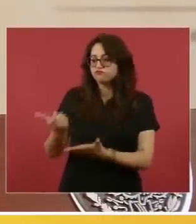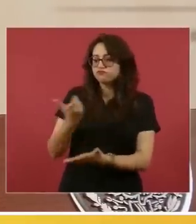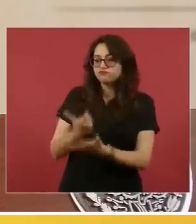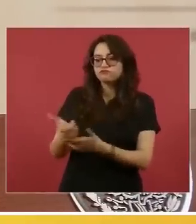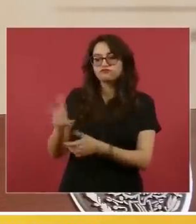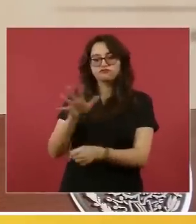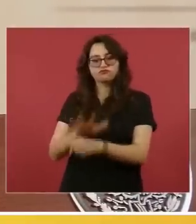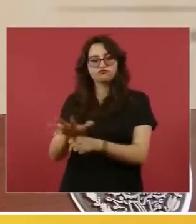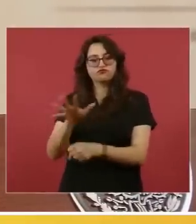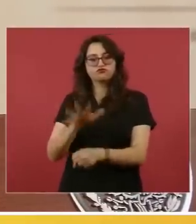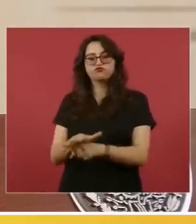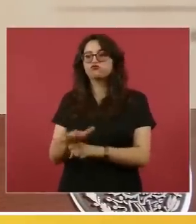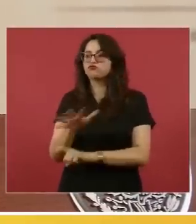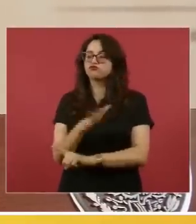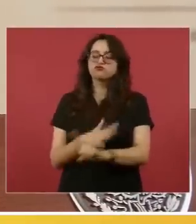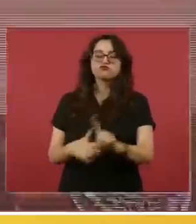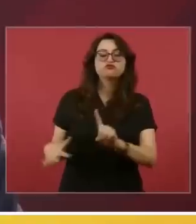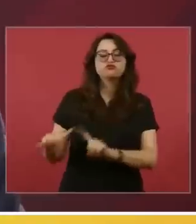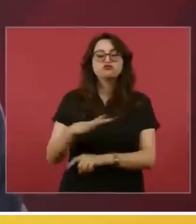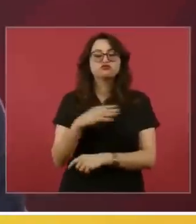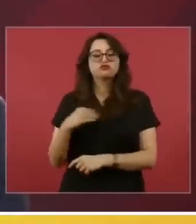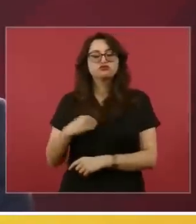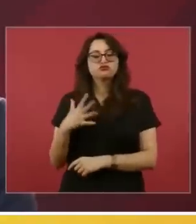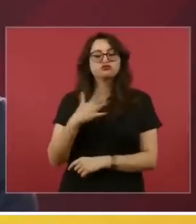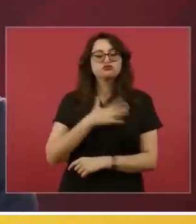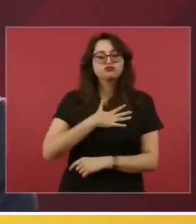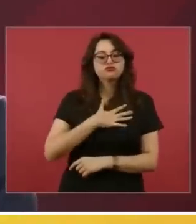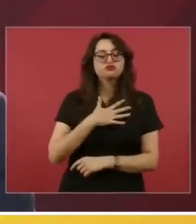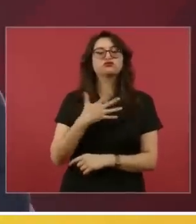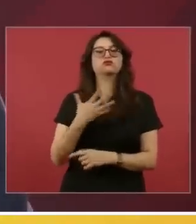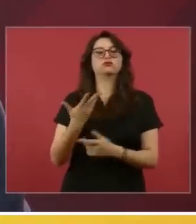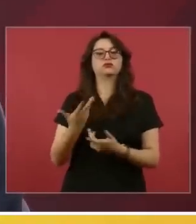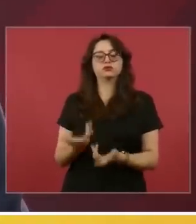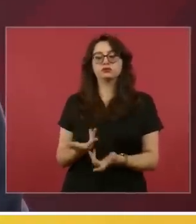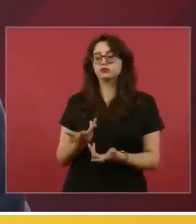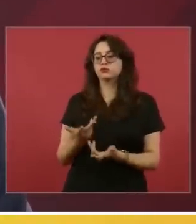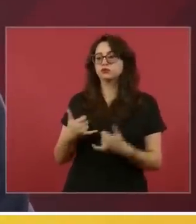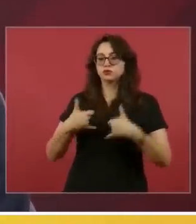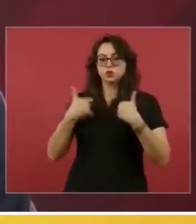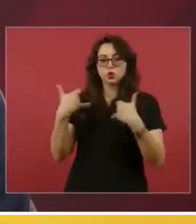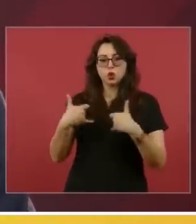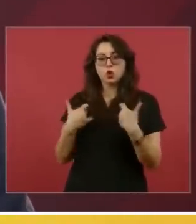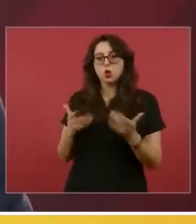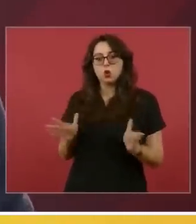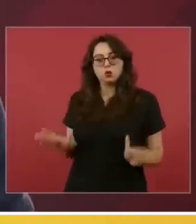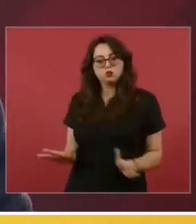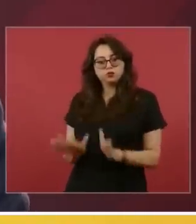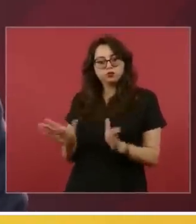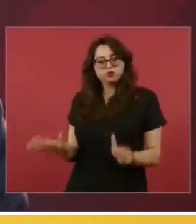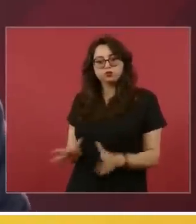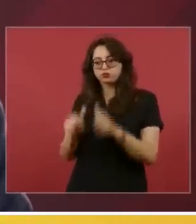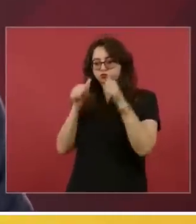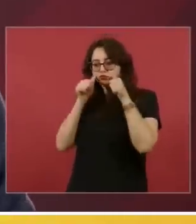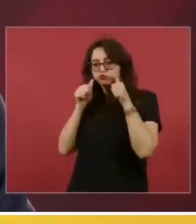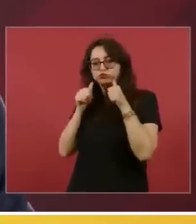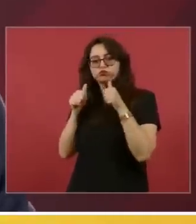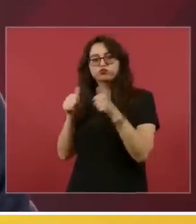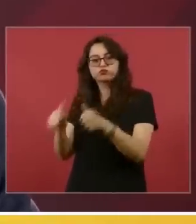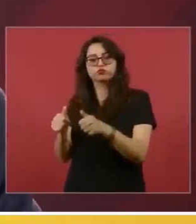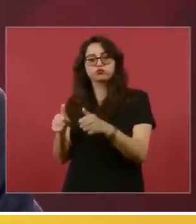se garantice el bienestar de la gente que se atienda a los jóvenes que no haya